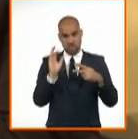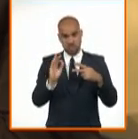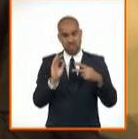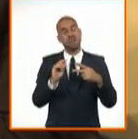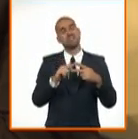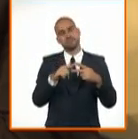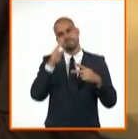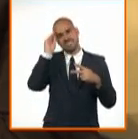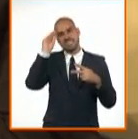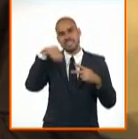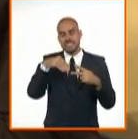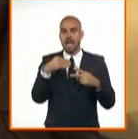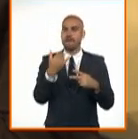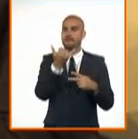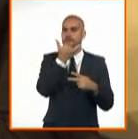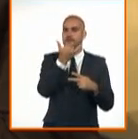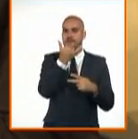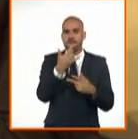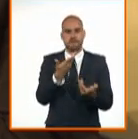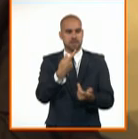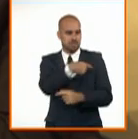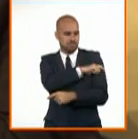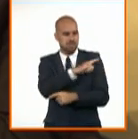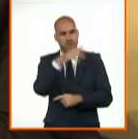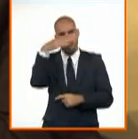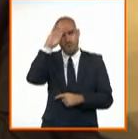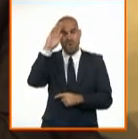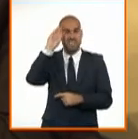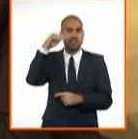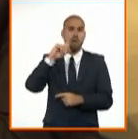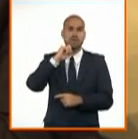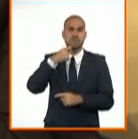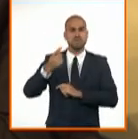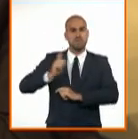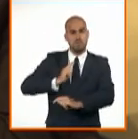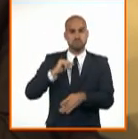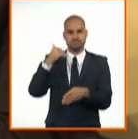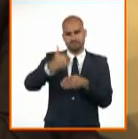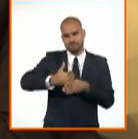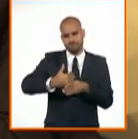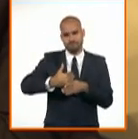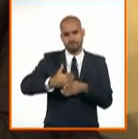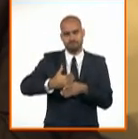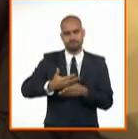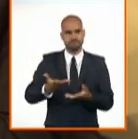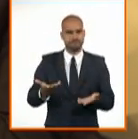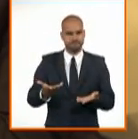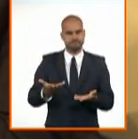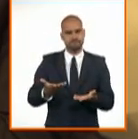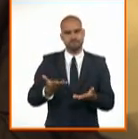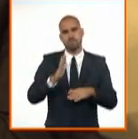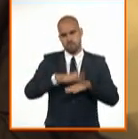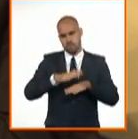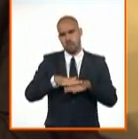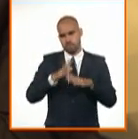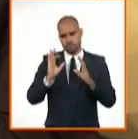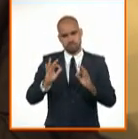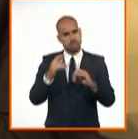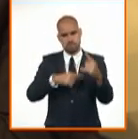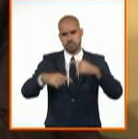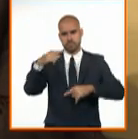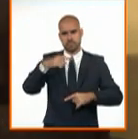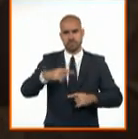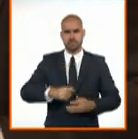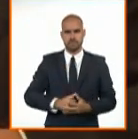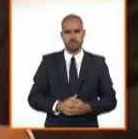en la vida del pueblo cubano el recrudecimiento del bloqueo y las medidas aplicadas por conocer no está legal y esas